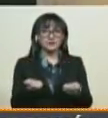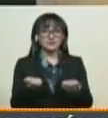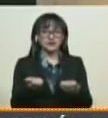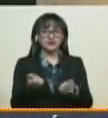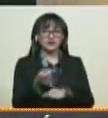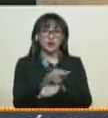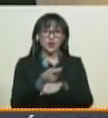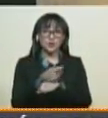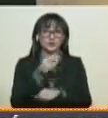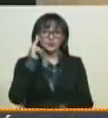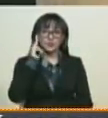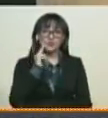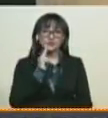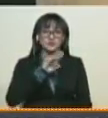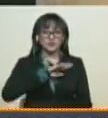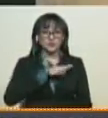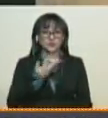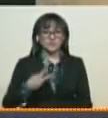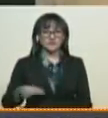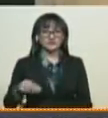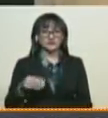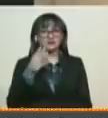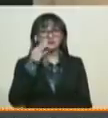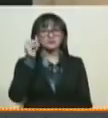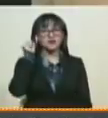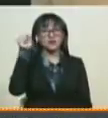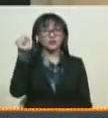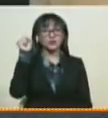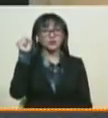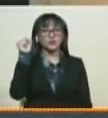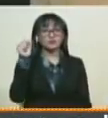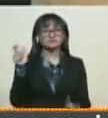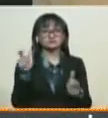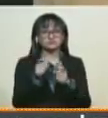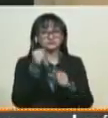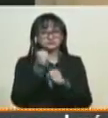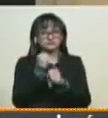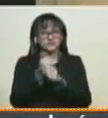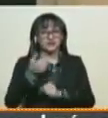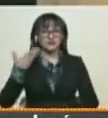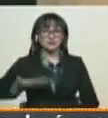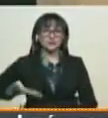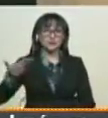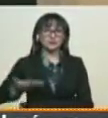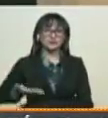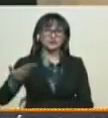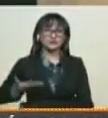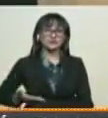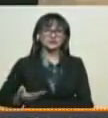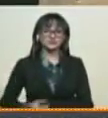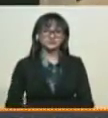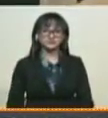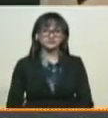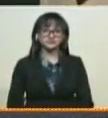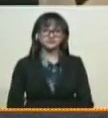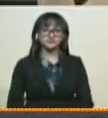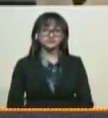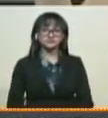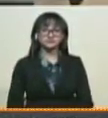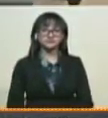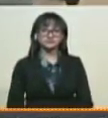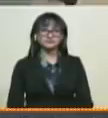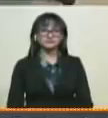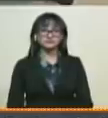del gobierno bolivariano del presidente Nicolás Maduro sostuvo una jornada de trabajo importantísima y